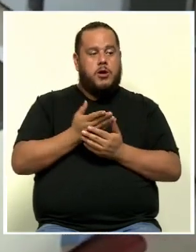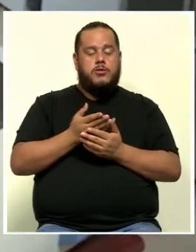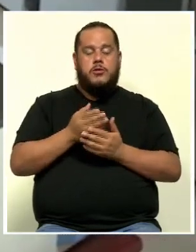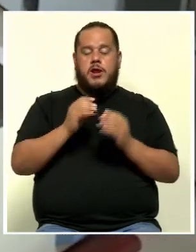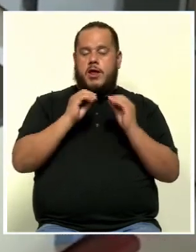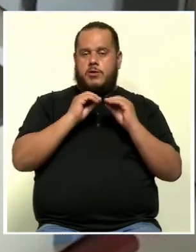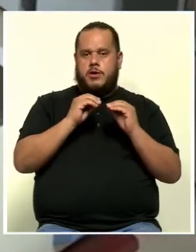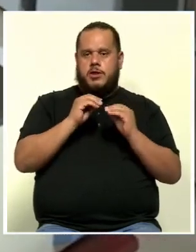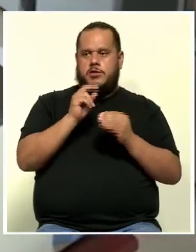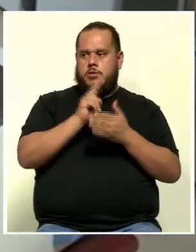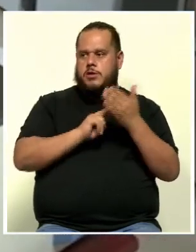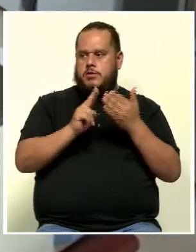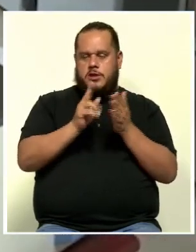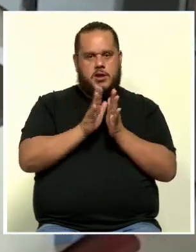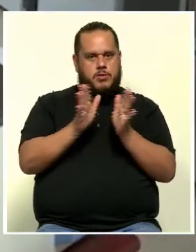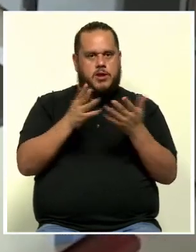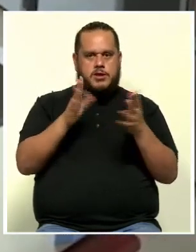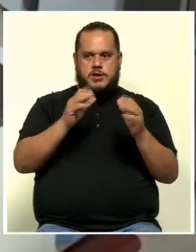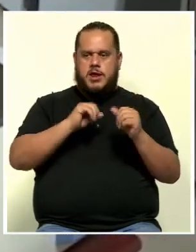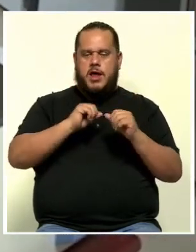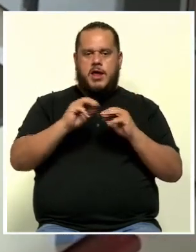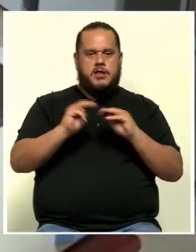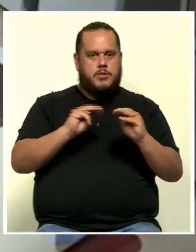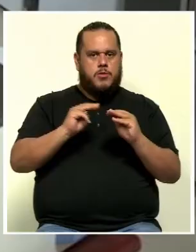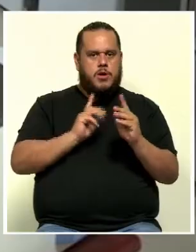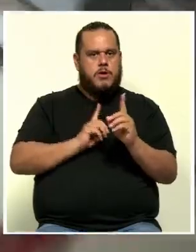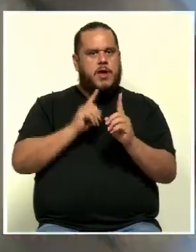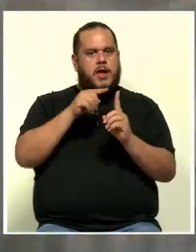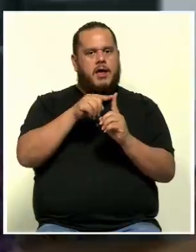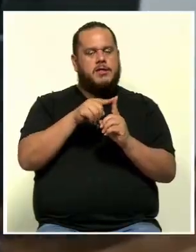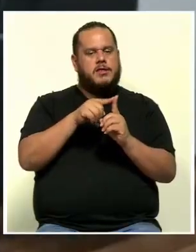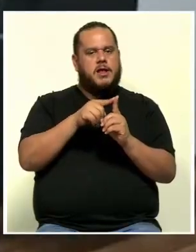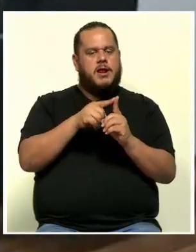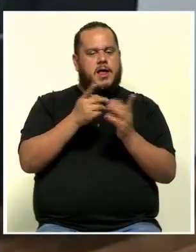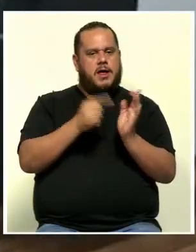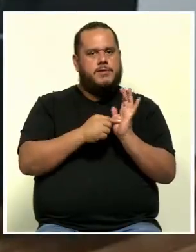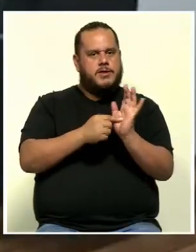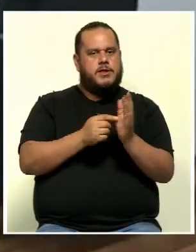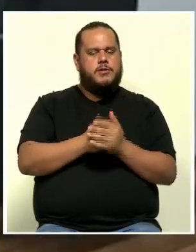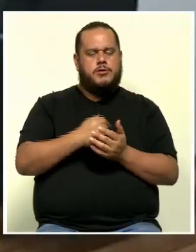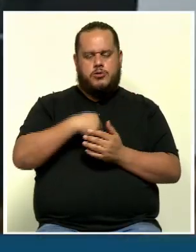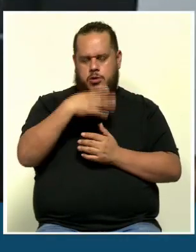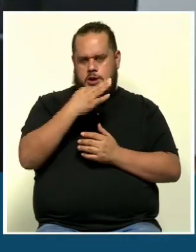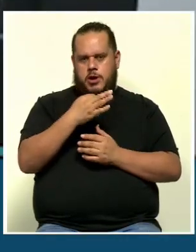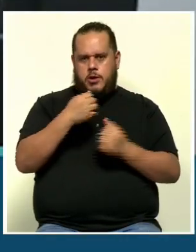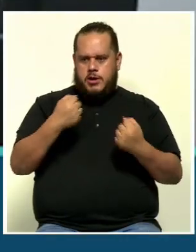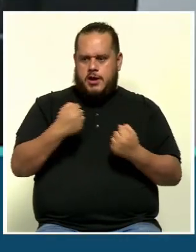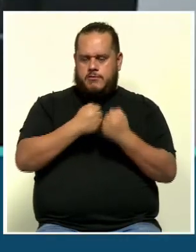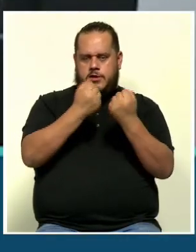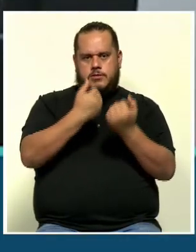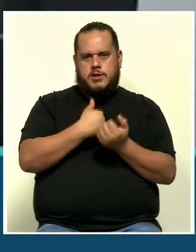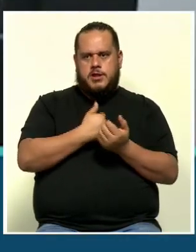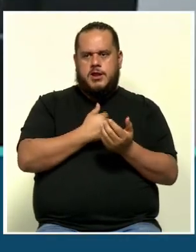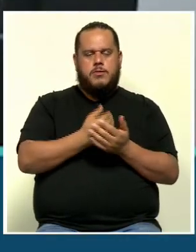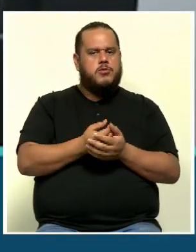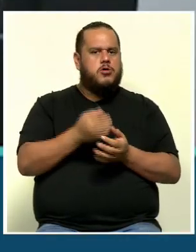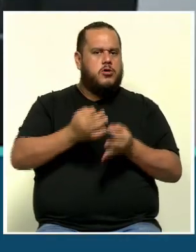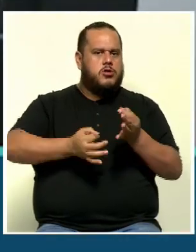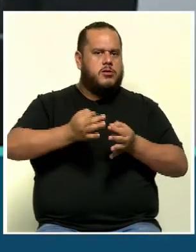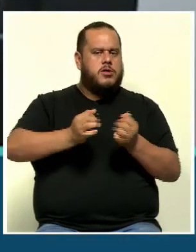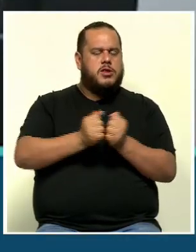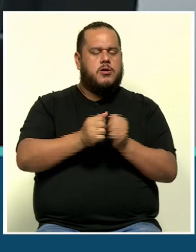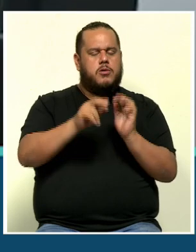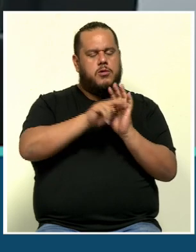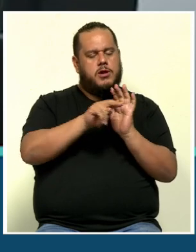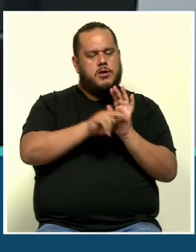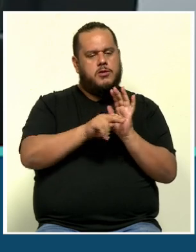universitaria pública ya se mueve hacia la presencialidad. Creo que el reto que tenemos justamente con la